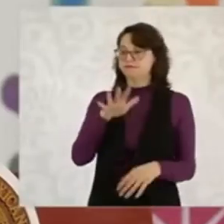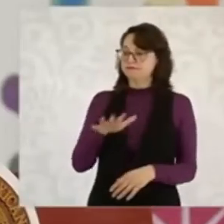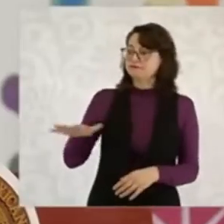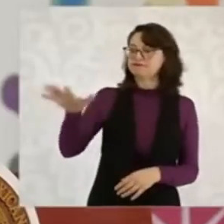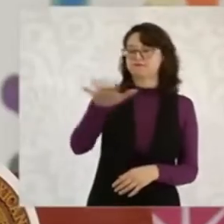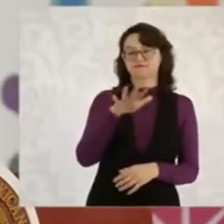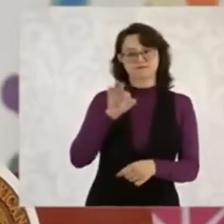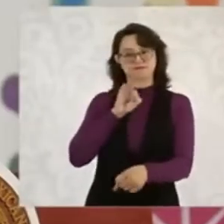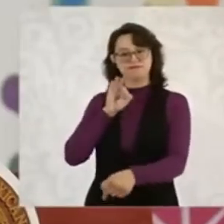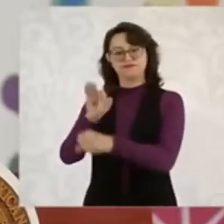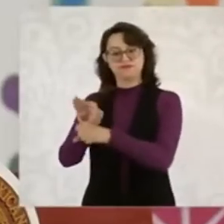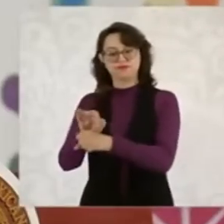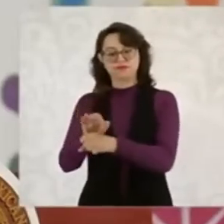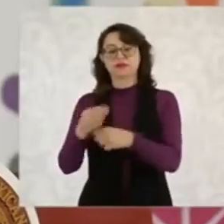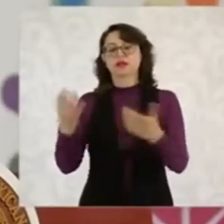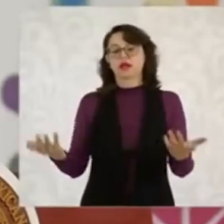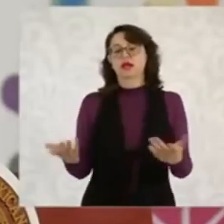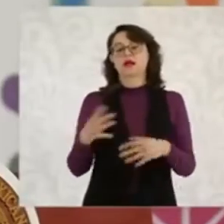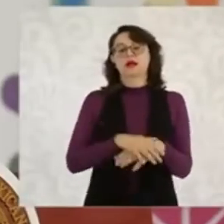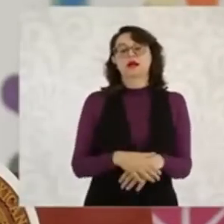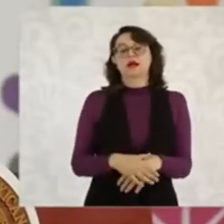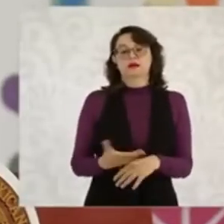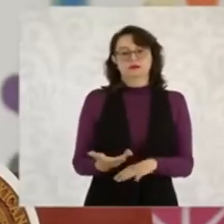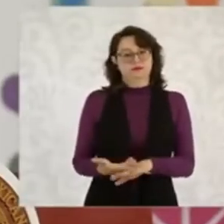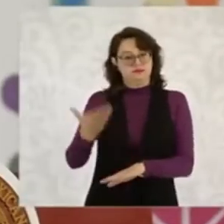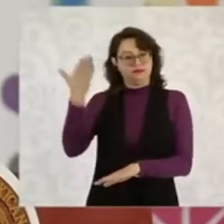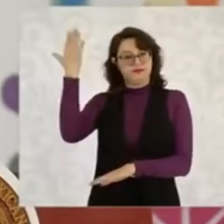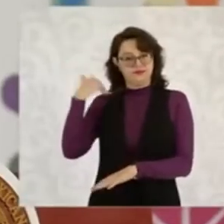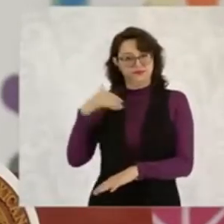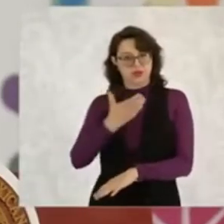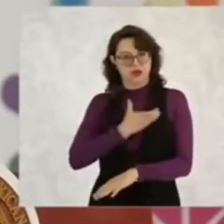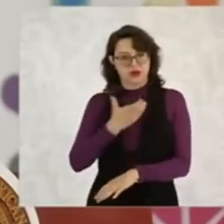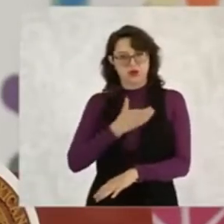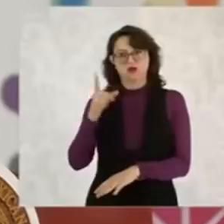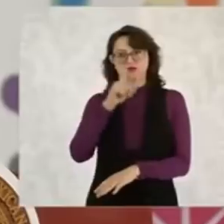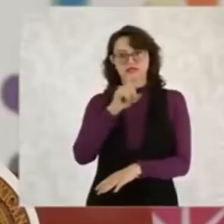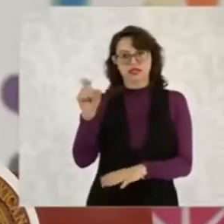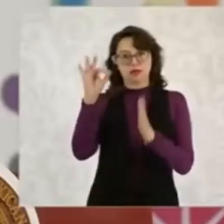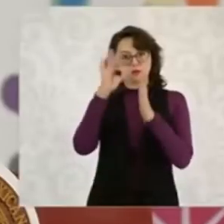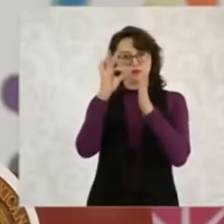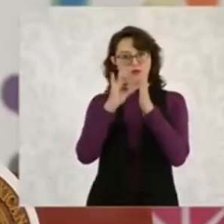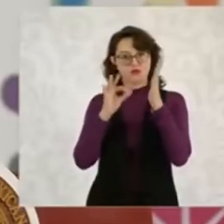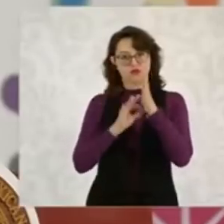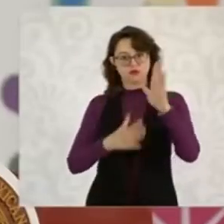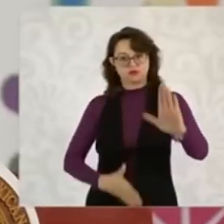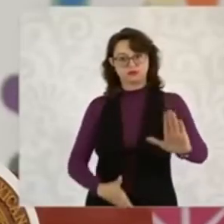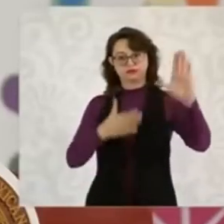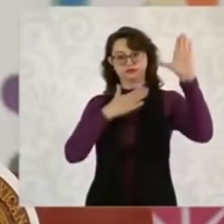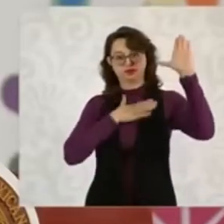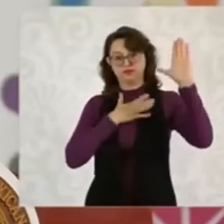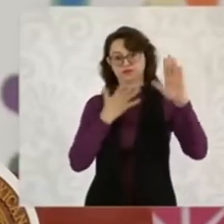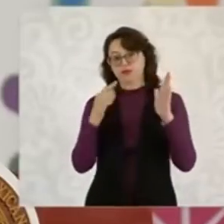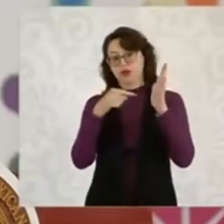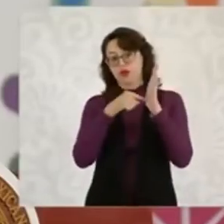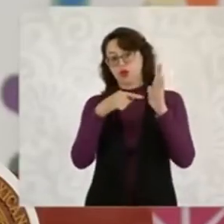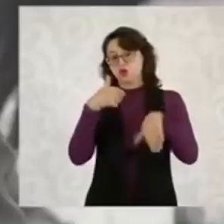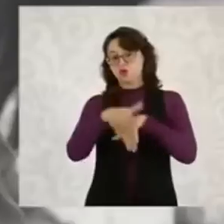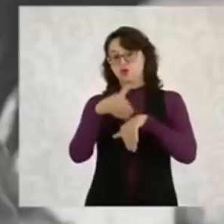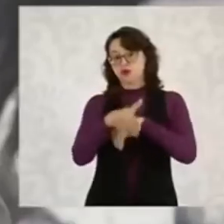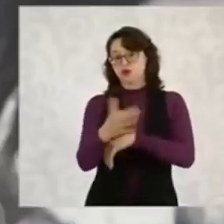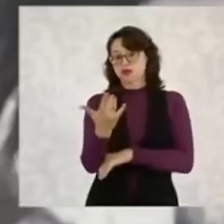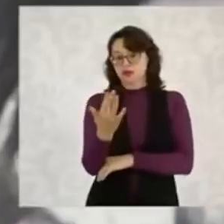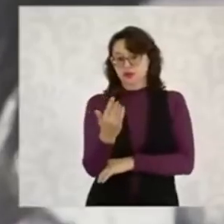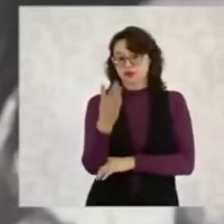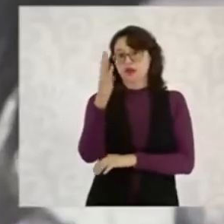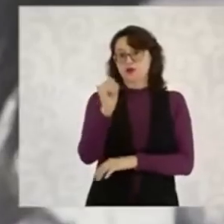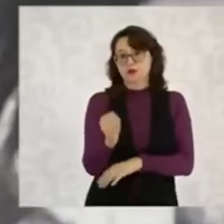el cual en el número 59 de los 100 compromisos establecidos se establece la regulación del trabajo en plataformas digitales. Y